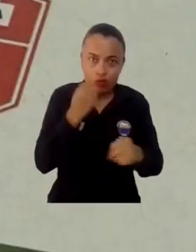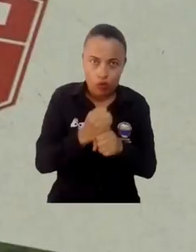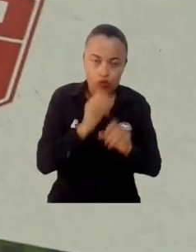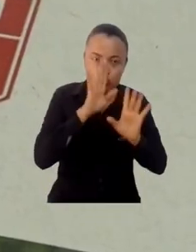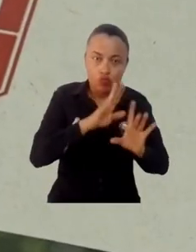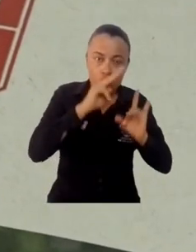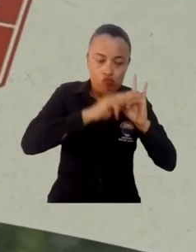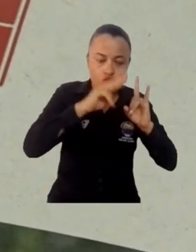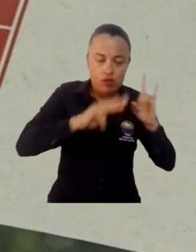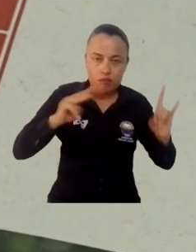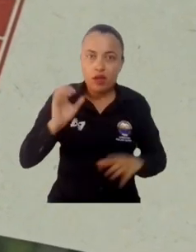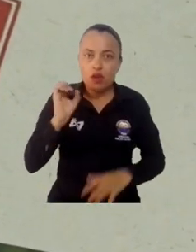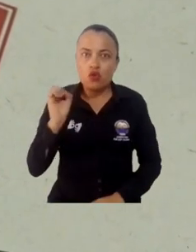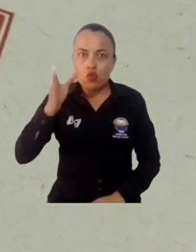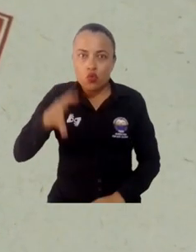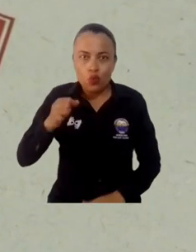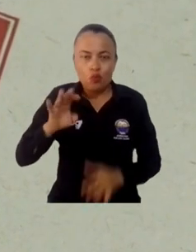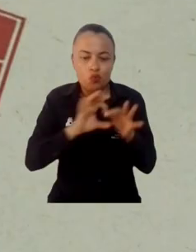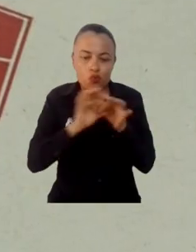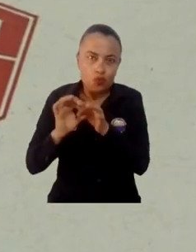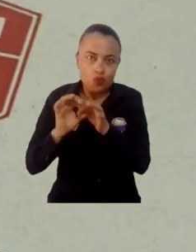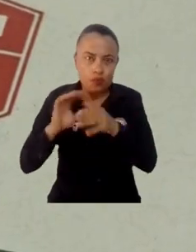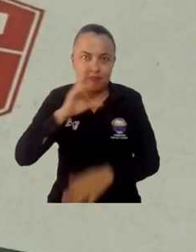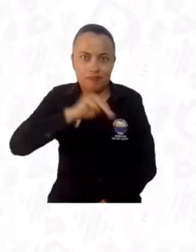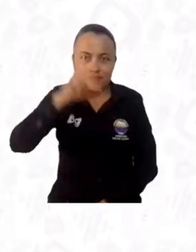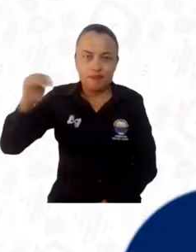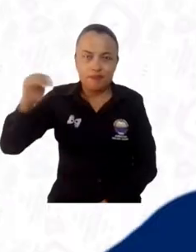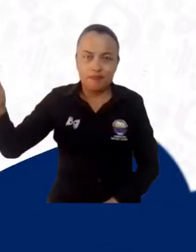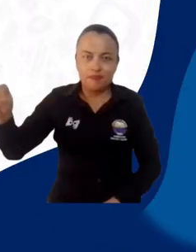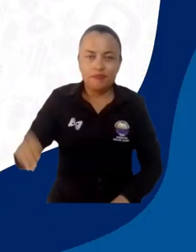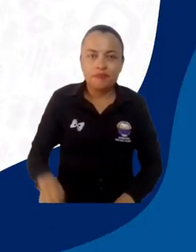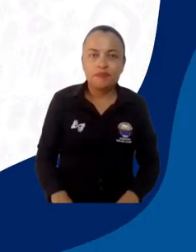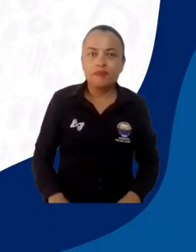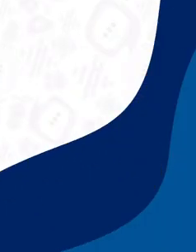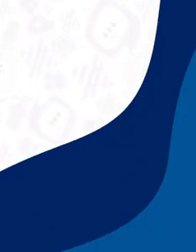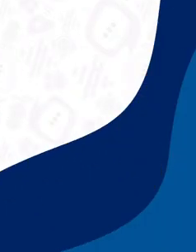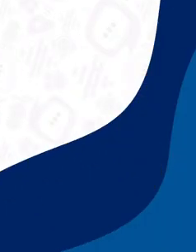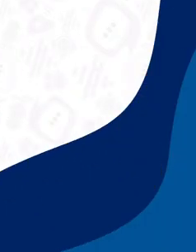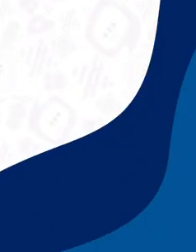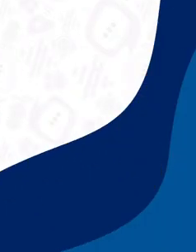la Universidad del Magdalena y el Club Unión Magdalena.